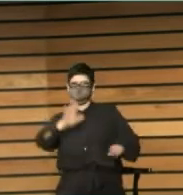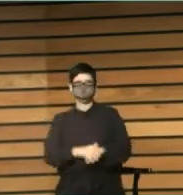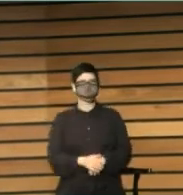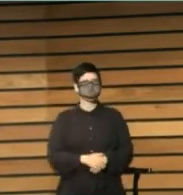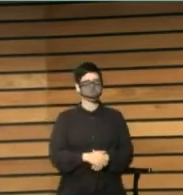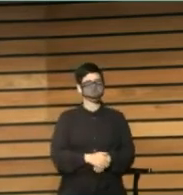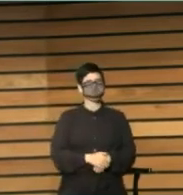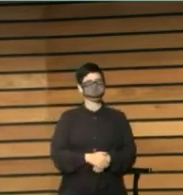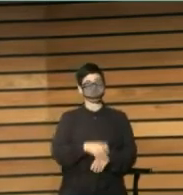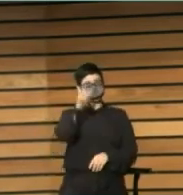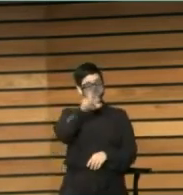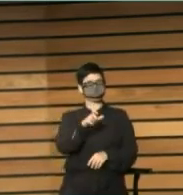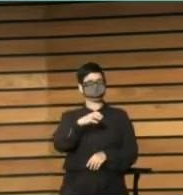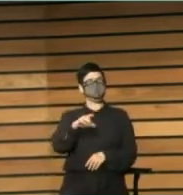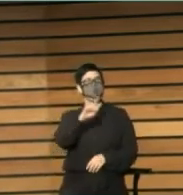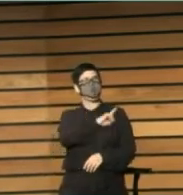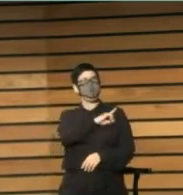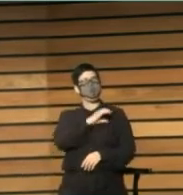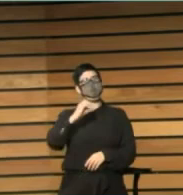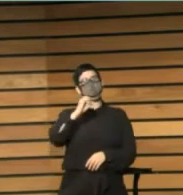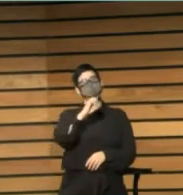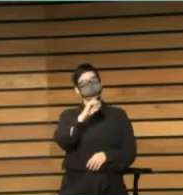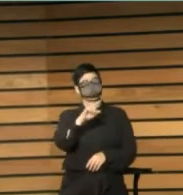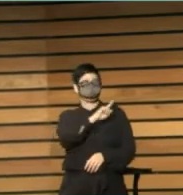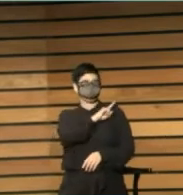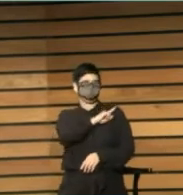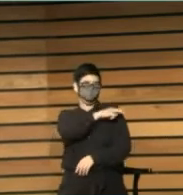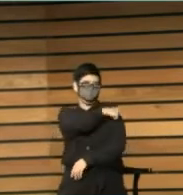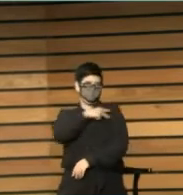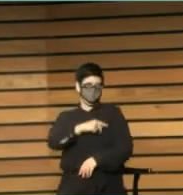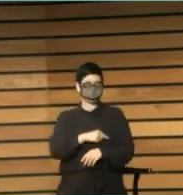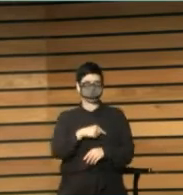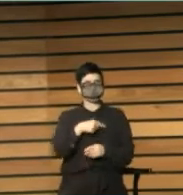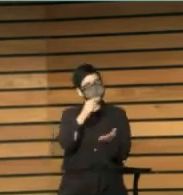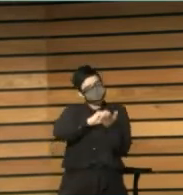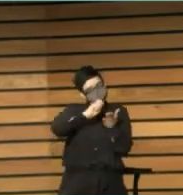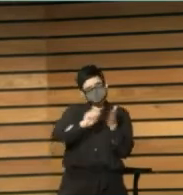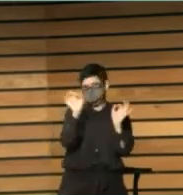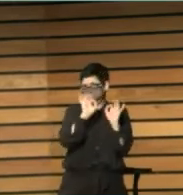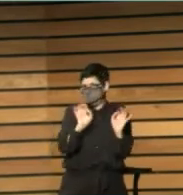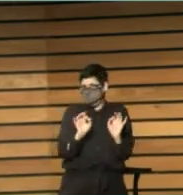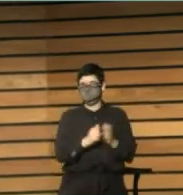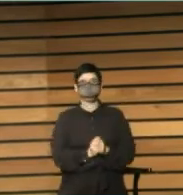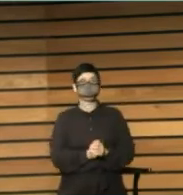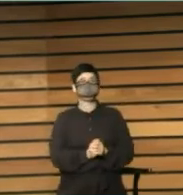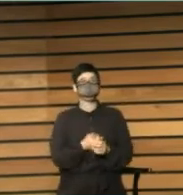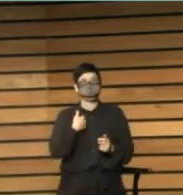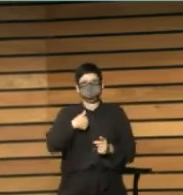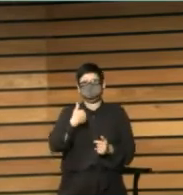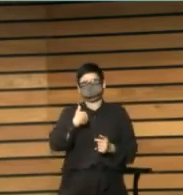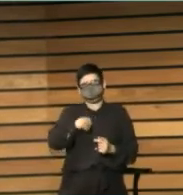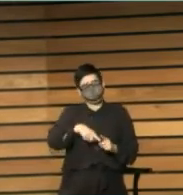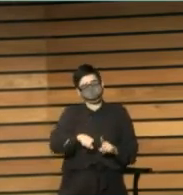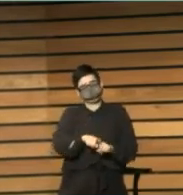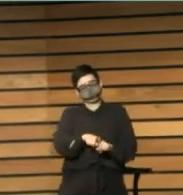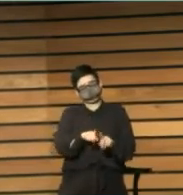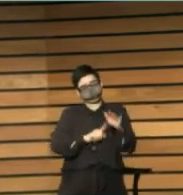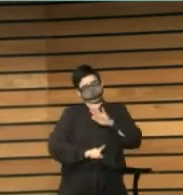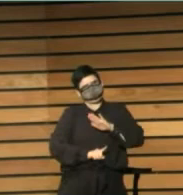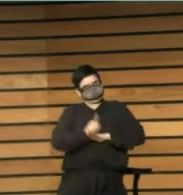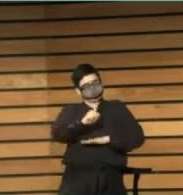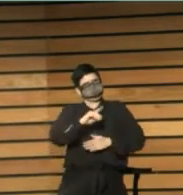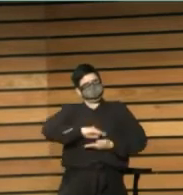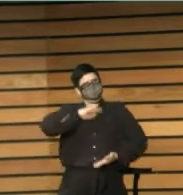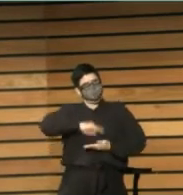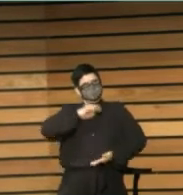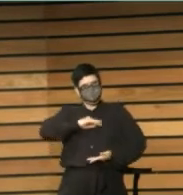tiene quien le escriba. Y como ya había desarrollado la facultad de creer que todo lo que se decía en los libros me había pasado